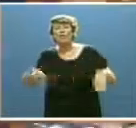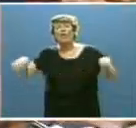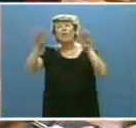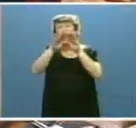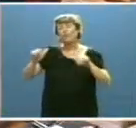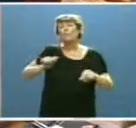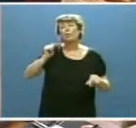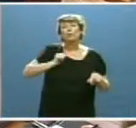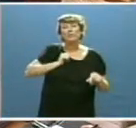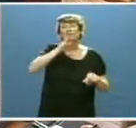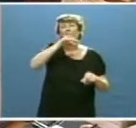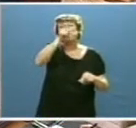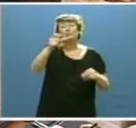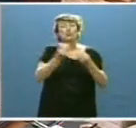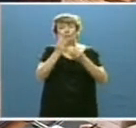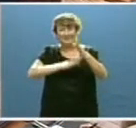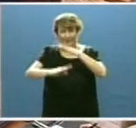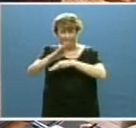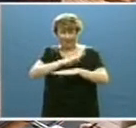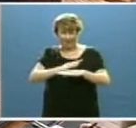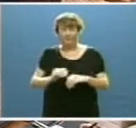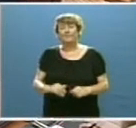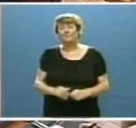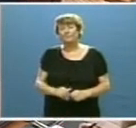oportunidades para las personas con discapacidad